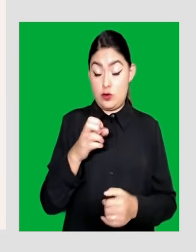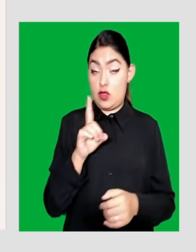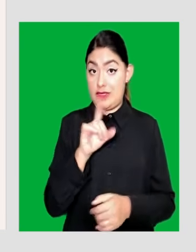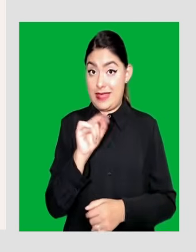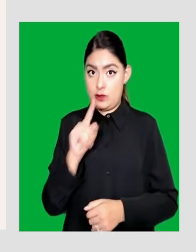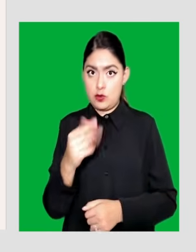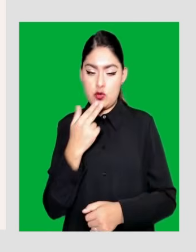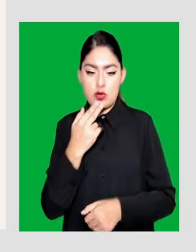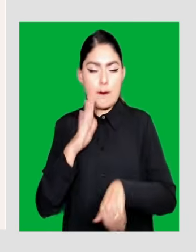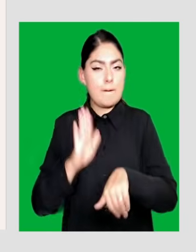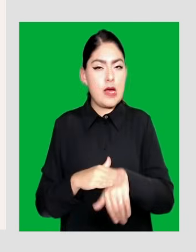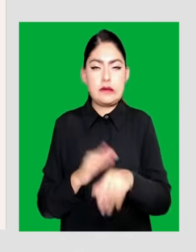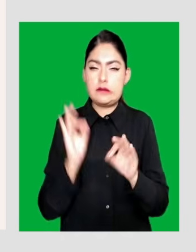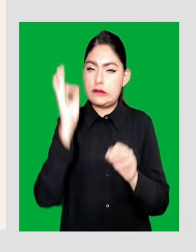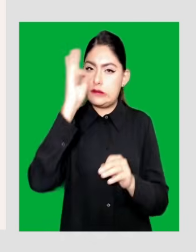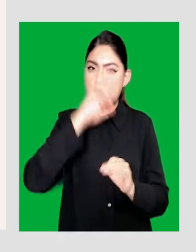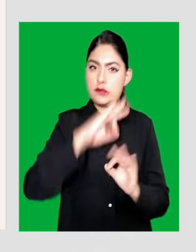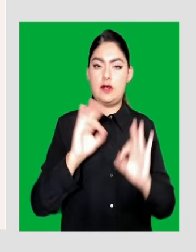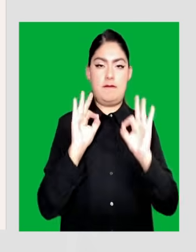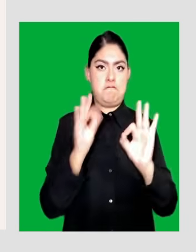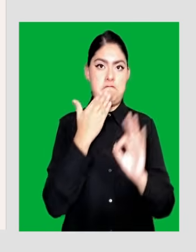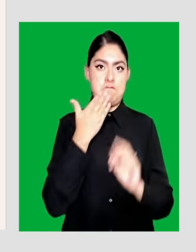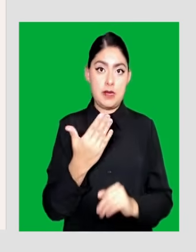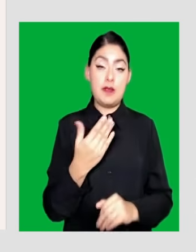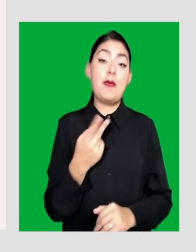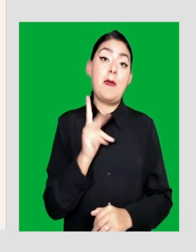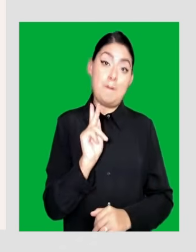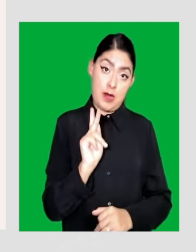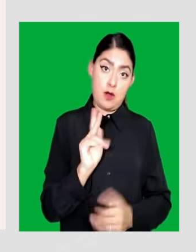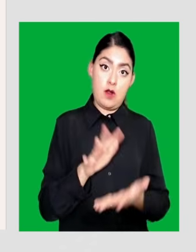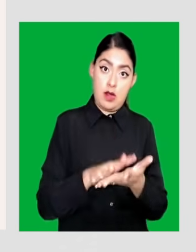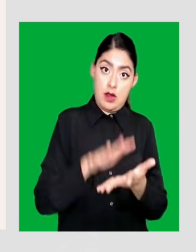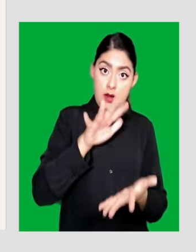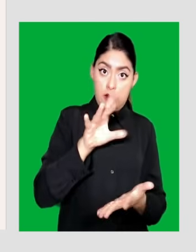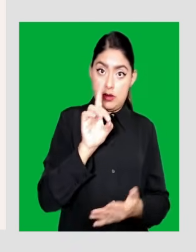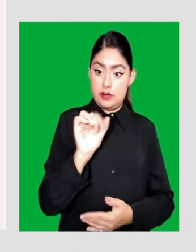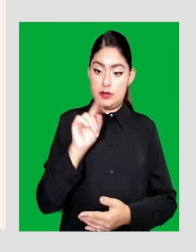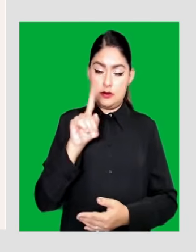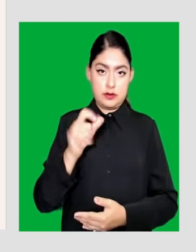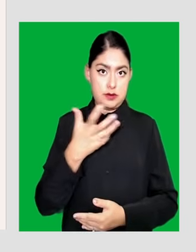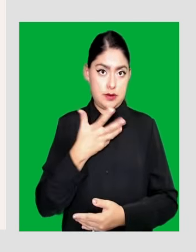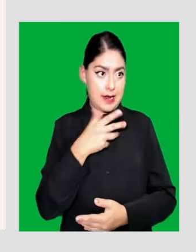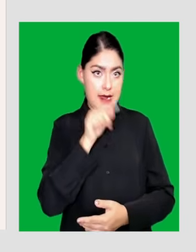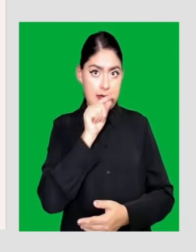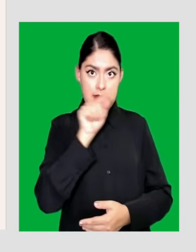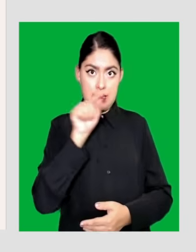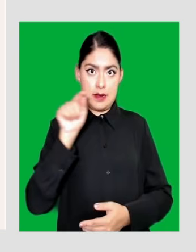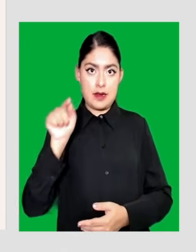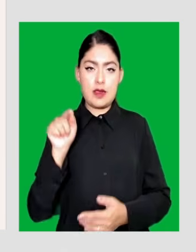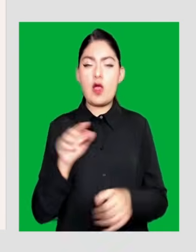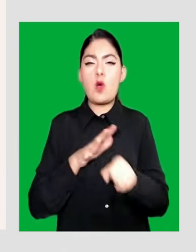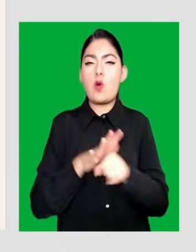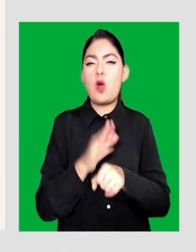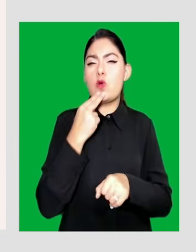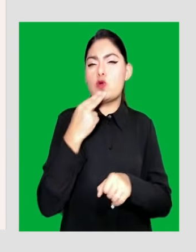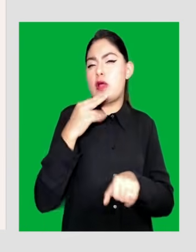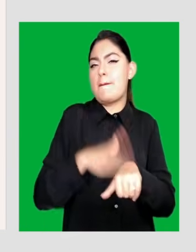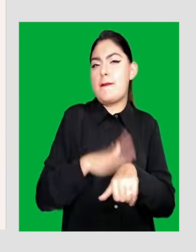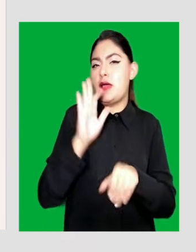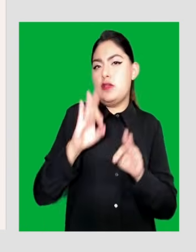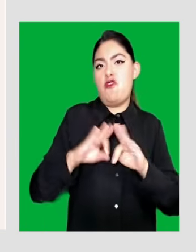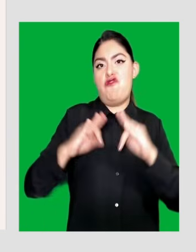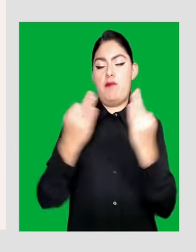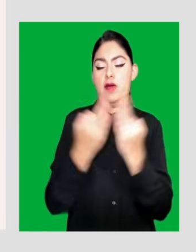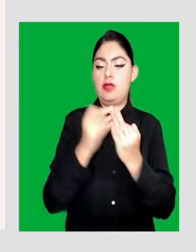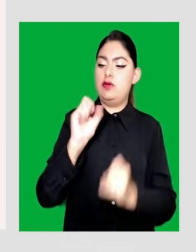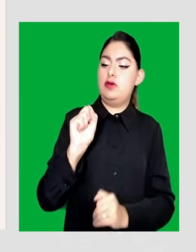Desde los años 90 el formato más común para estos datos ha sido el shapefile. Hoy en día existen formatos más modernos como